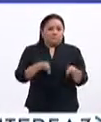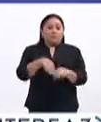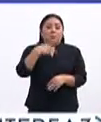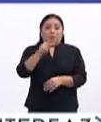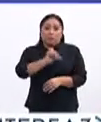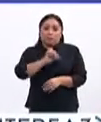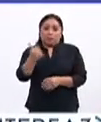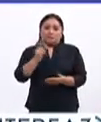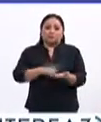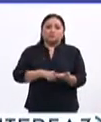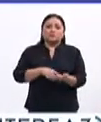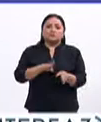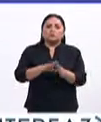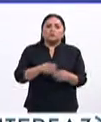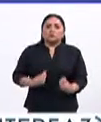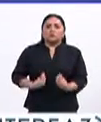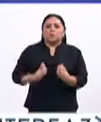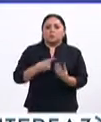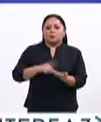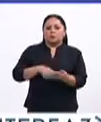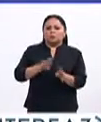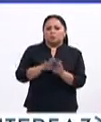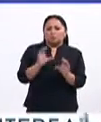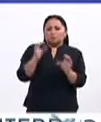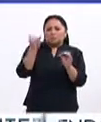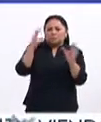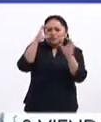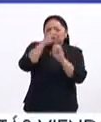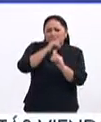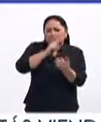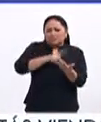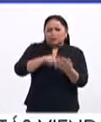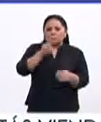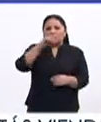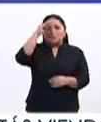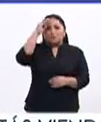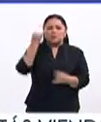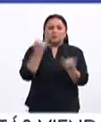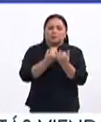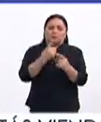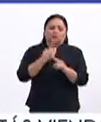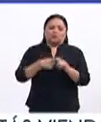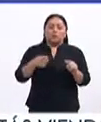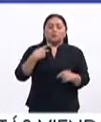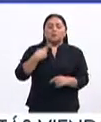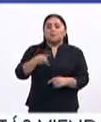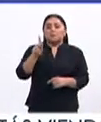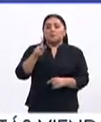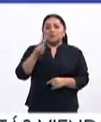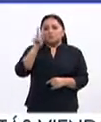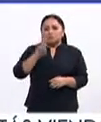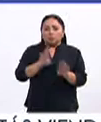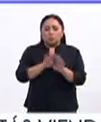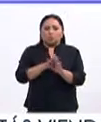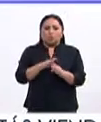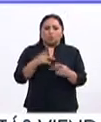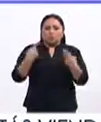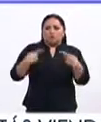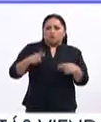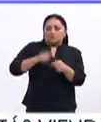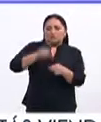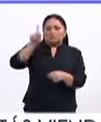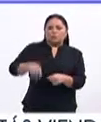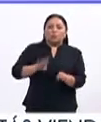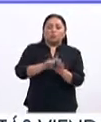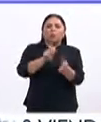la otra es sobrevivir a la sombra inmensa de Efraín Huerta, no es cualquier cosa. Sí. Él se ha hecho una personalidad